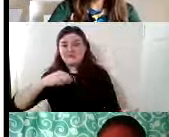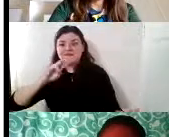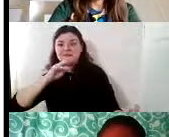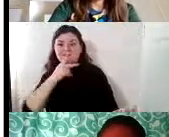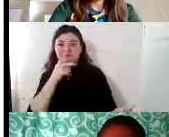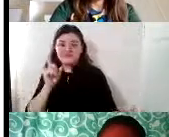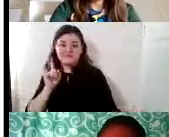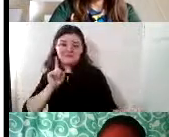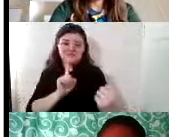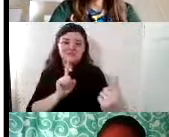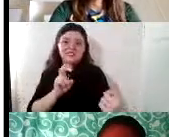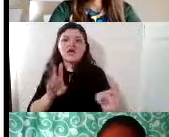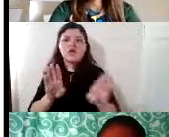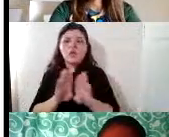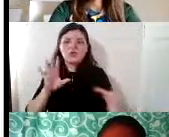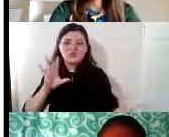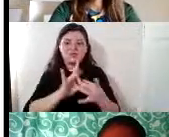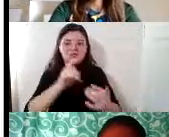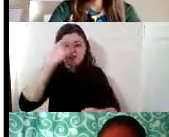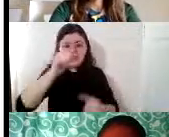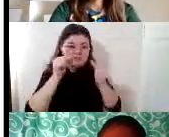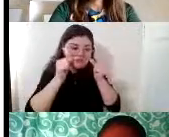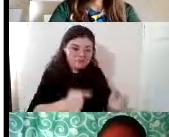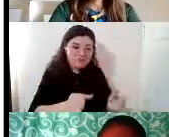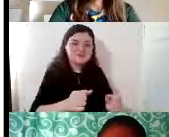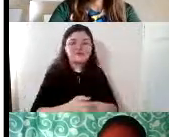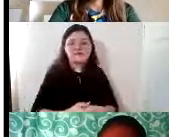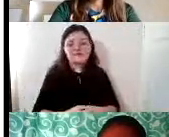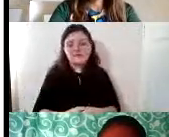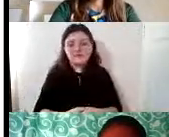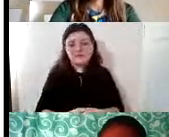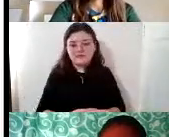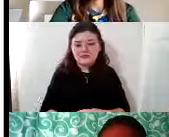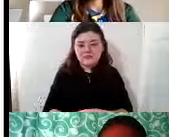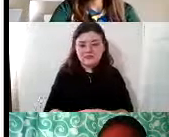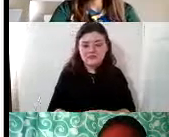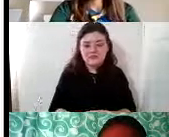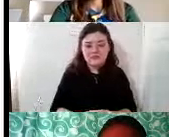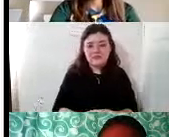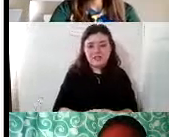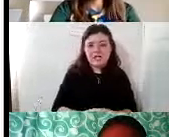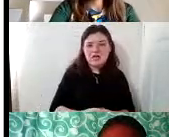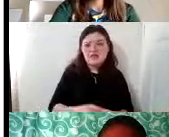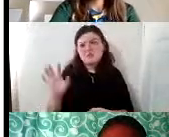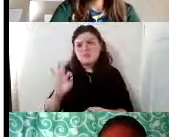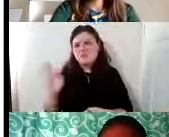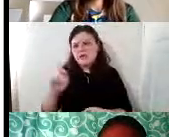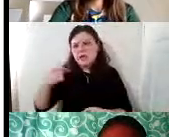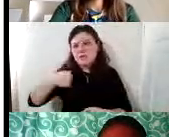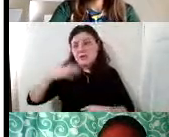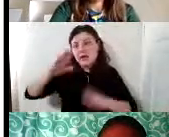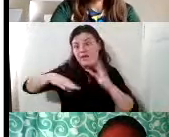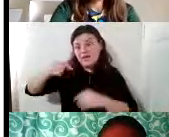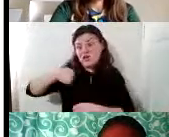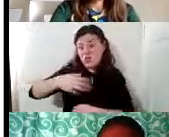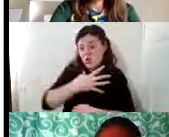el estar al pendiente de ellos. A lo mejor en algún momento mi rol es ser hijo,